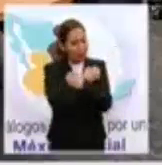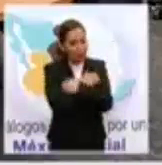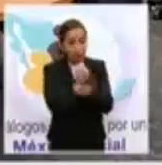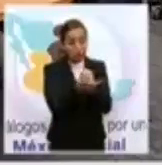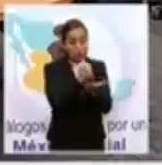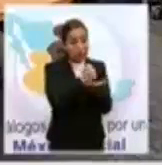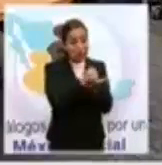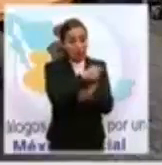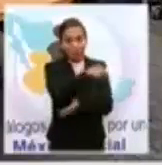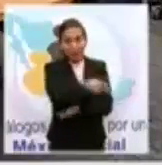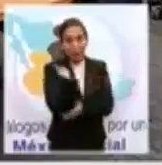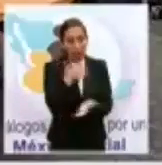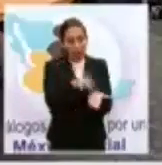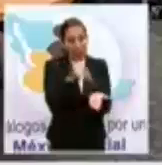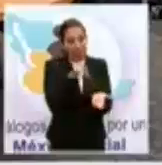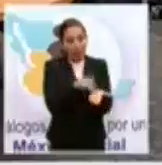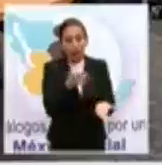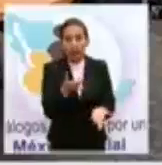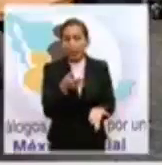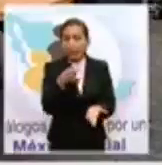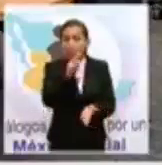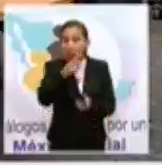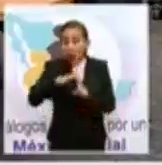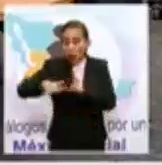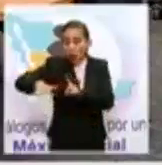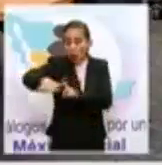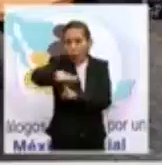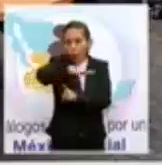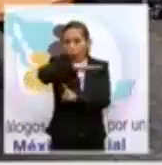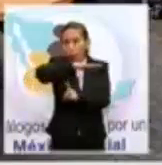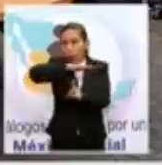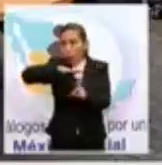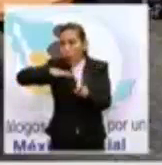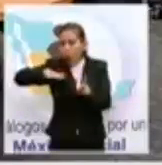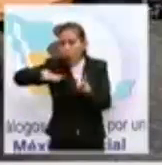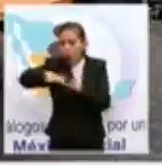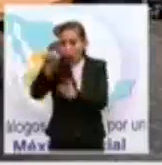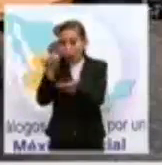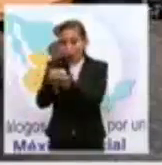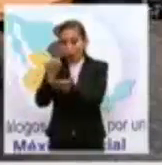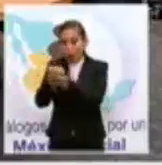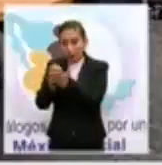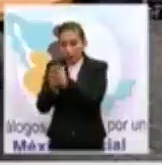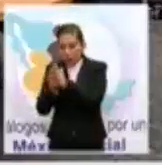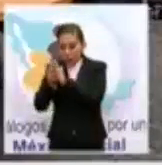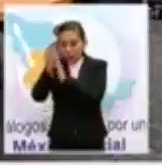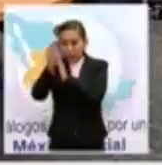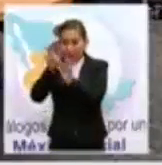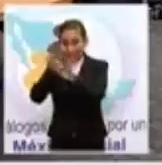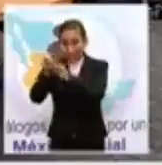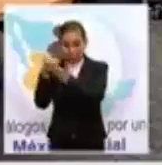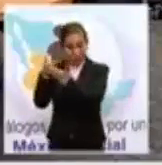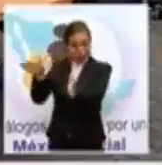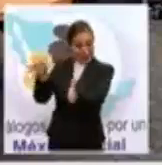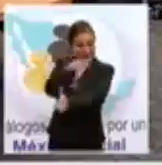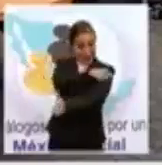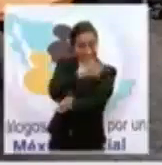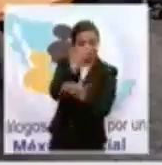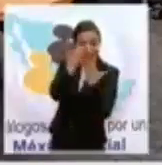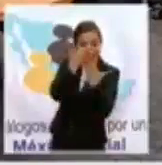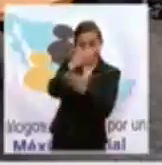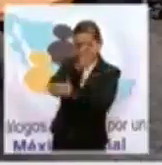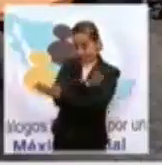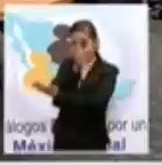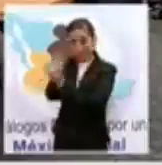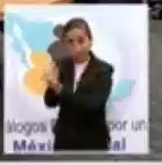educación como idea, ¿no?, pero el entorno y la lógica de una economía que crezca y que genere empleos, ¿no?, y que genere bienestar